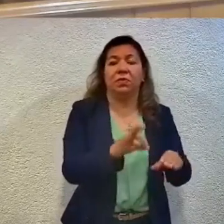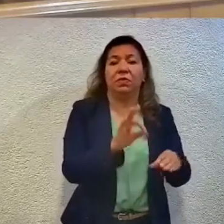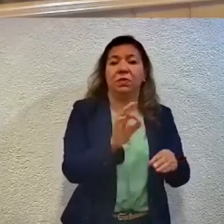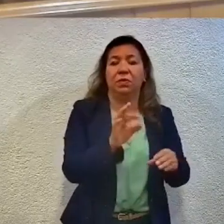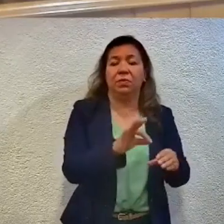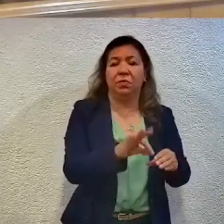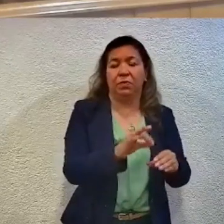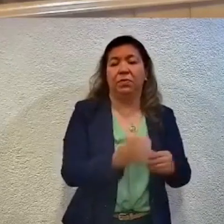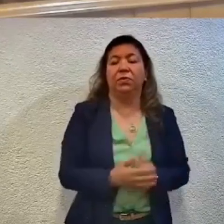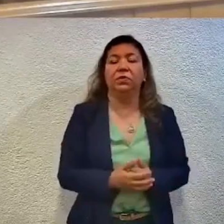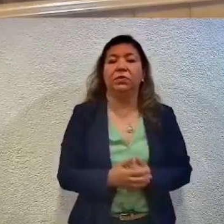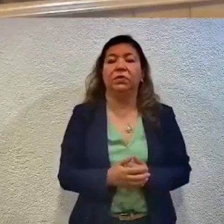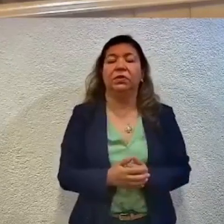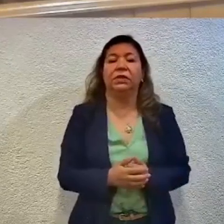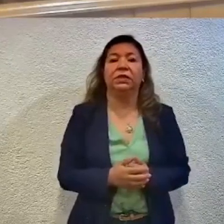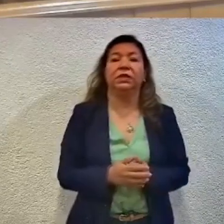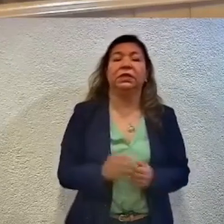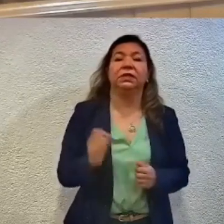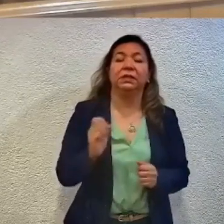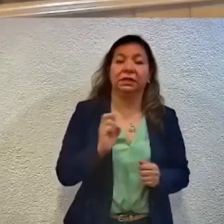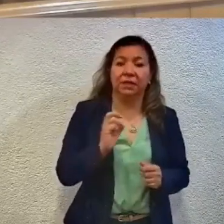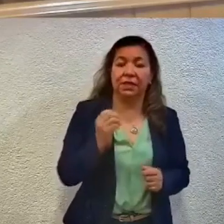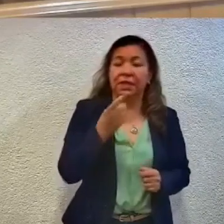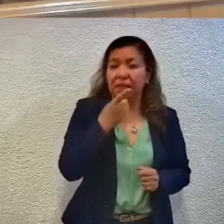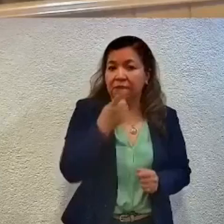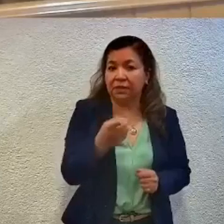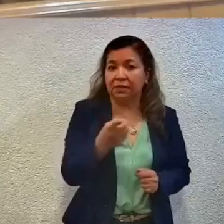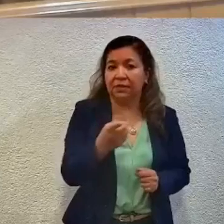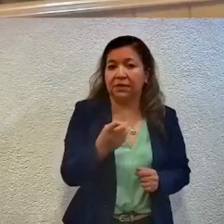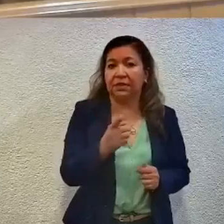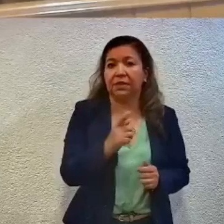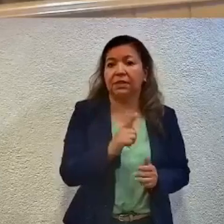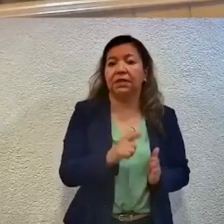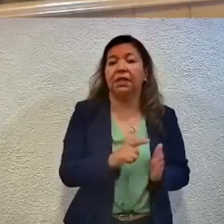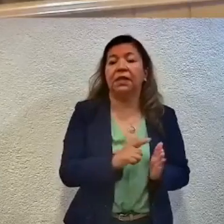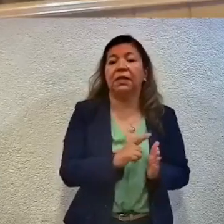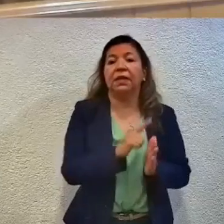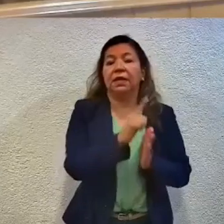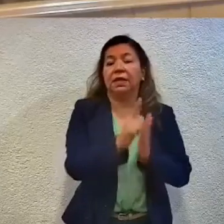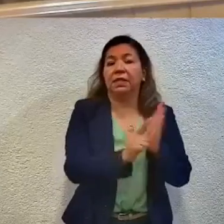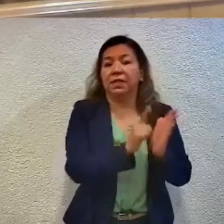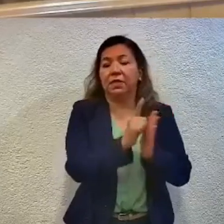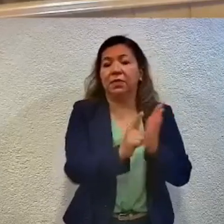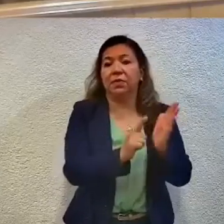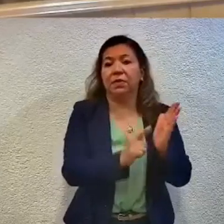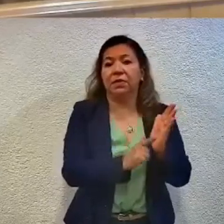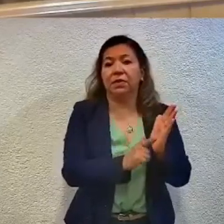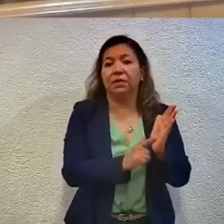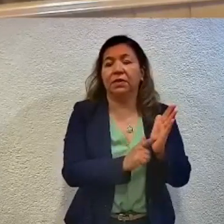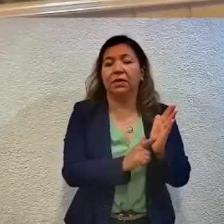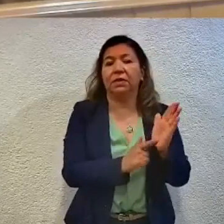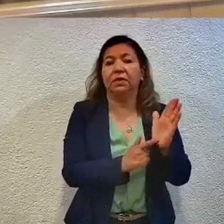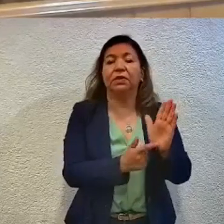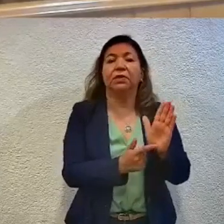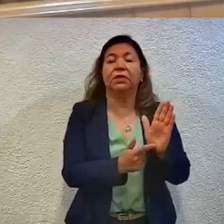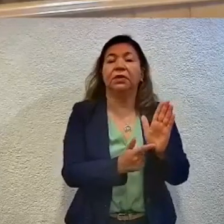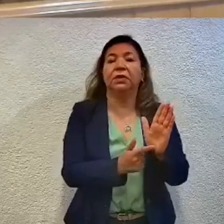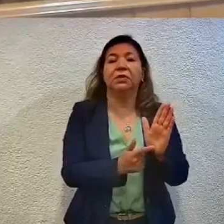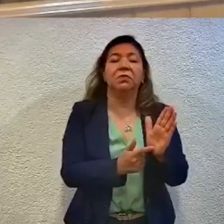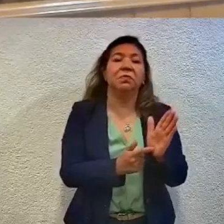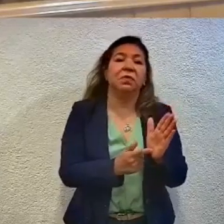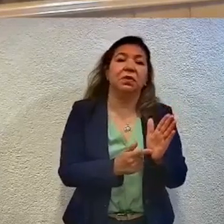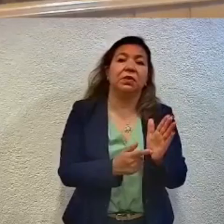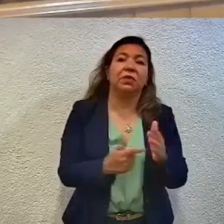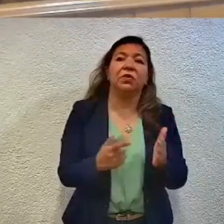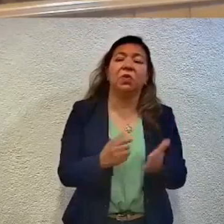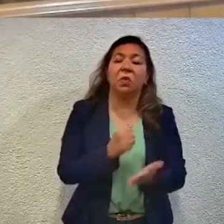se sustenta específicamente en el incumplimiento de los requisitos y que en este asunto el accionante no acredita su